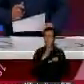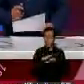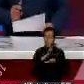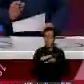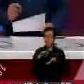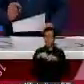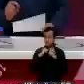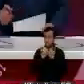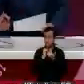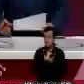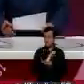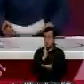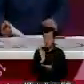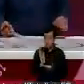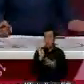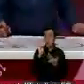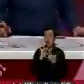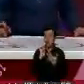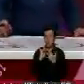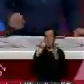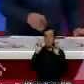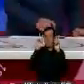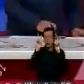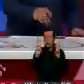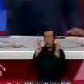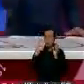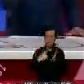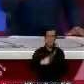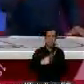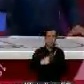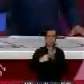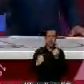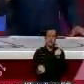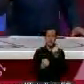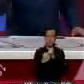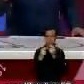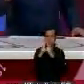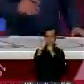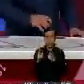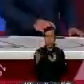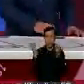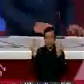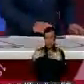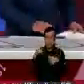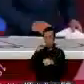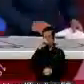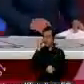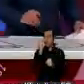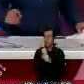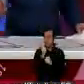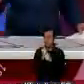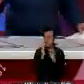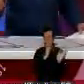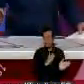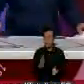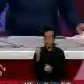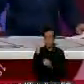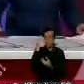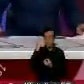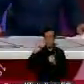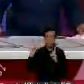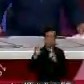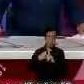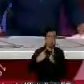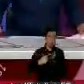pleno virtual para el primer debate de la Ley de Apoyo Humanitario. ¿Cuál es su expectativa ya una vez que se ha trabajado en la definición del informe para este primer debate?